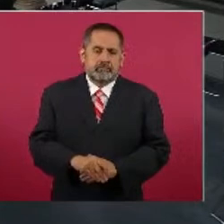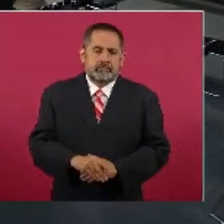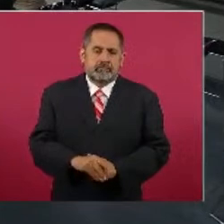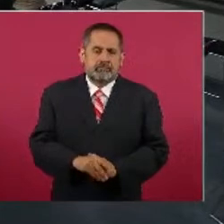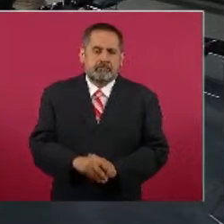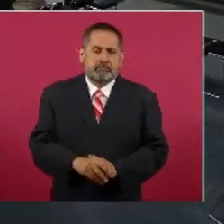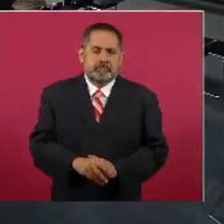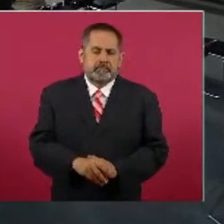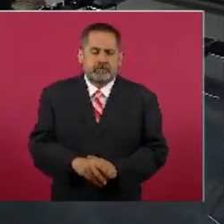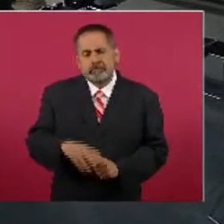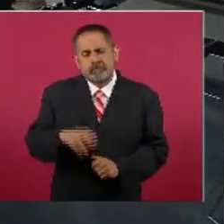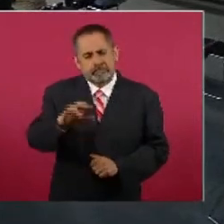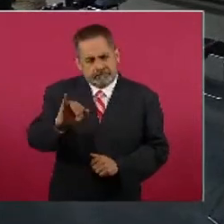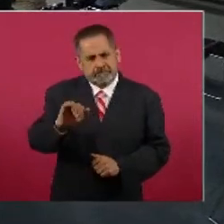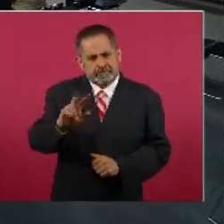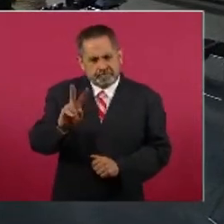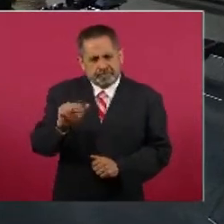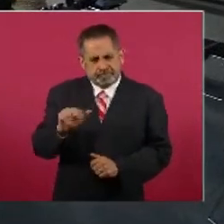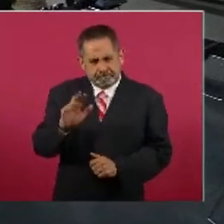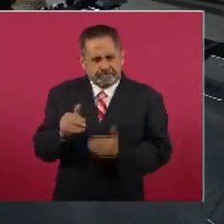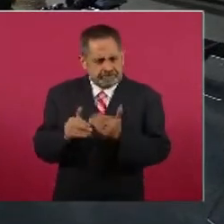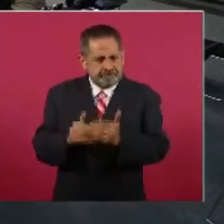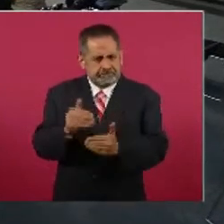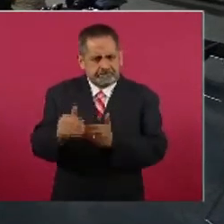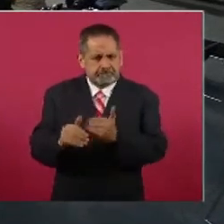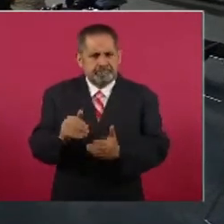sigue ahí vamos sí